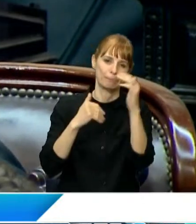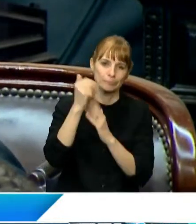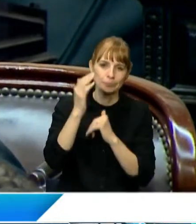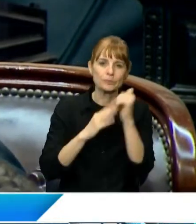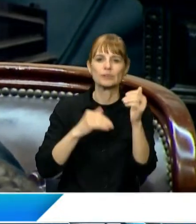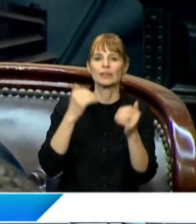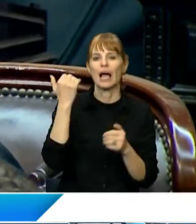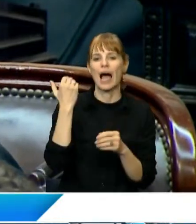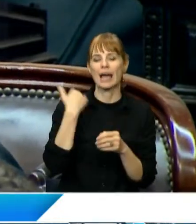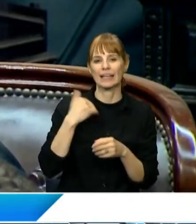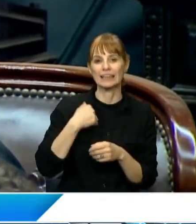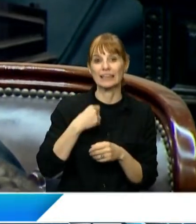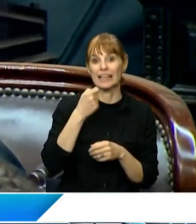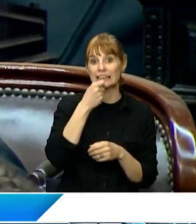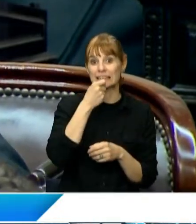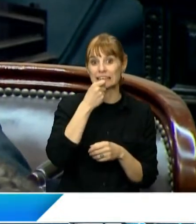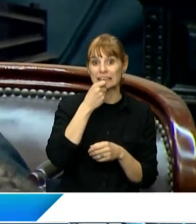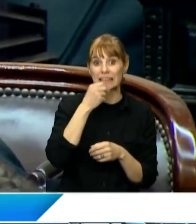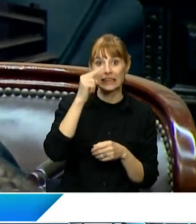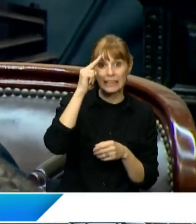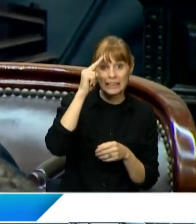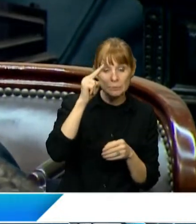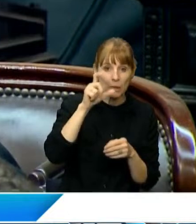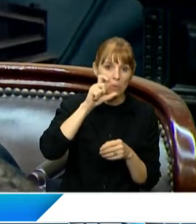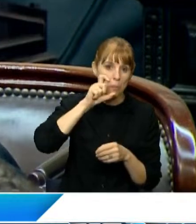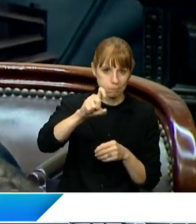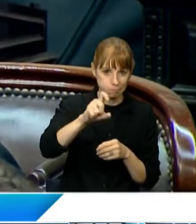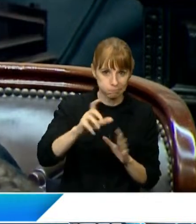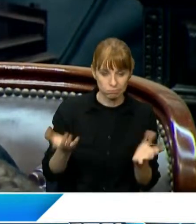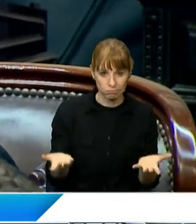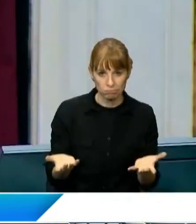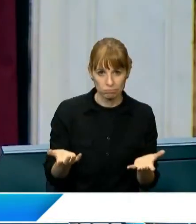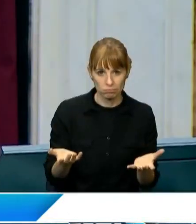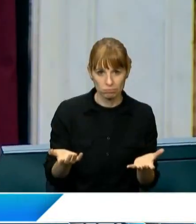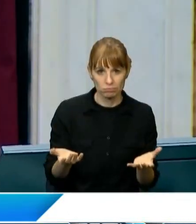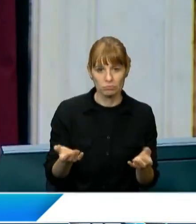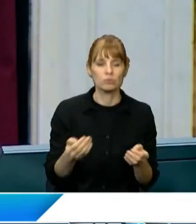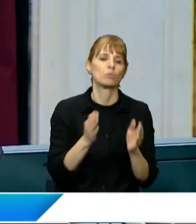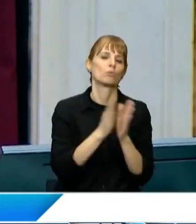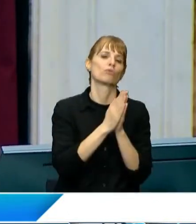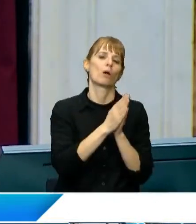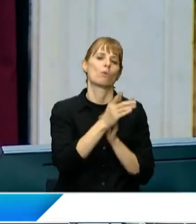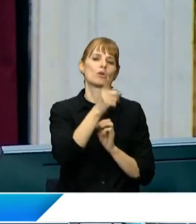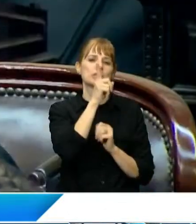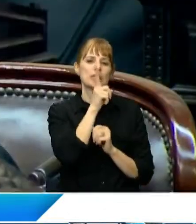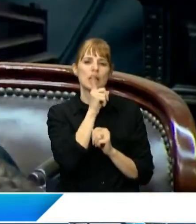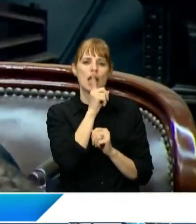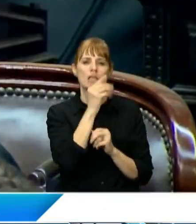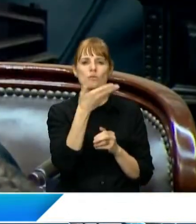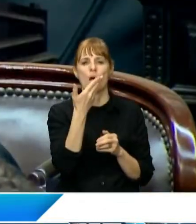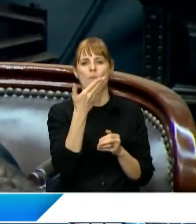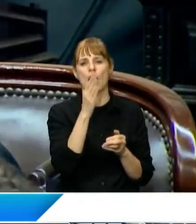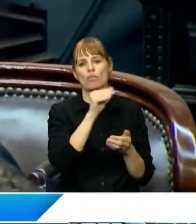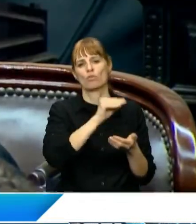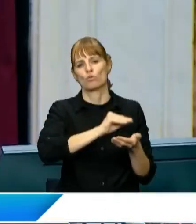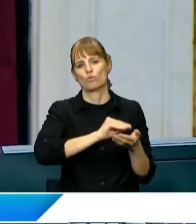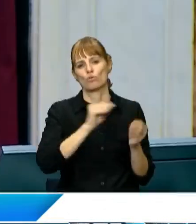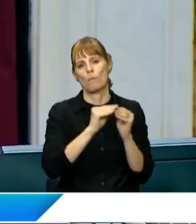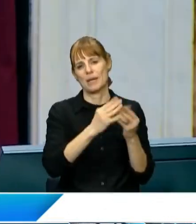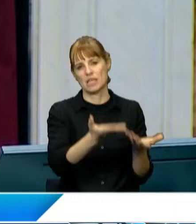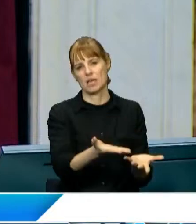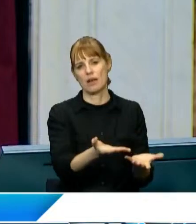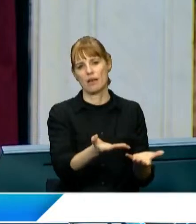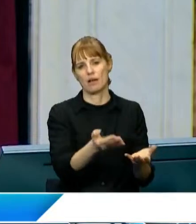los acuerdos políticos a los que se alcanzan. Les pido silencio al resto de los diputados. Está hablando una compañera diputada, por